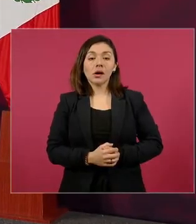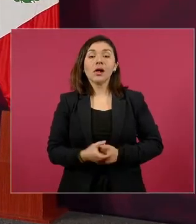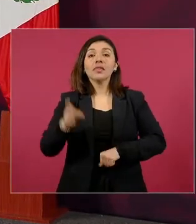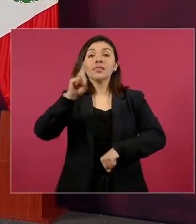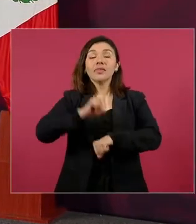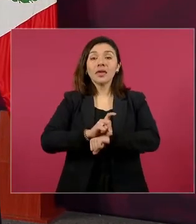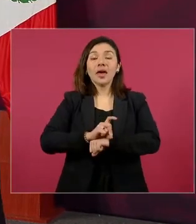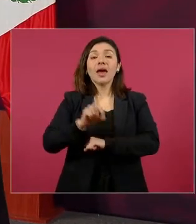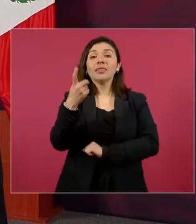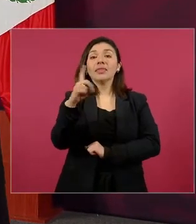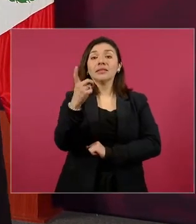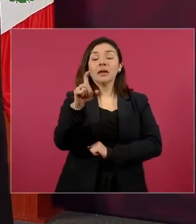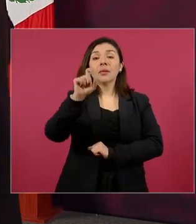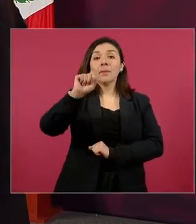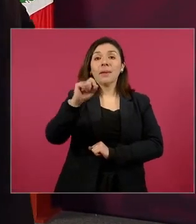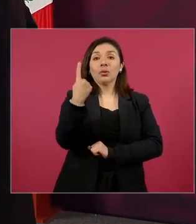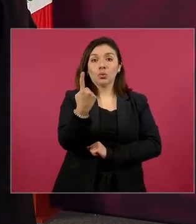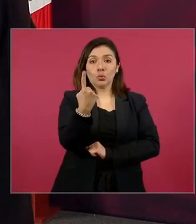El 21 de diciembre.